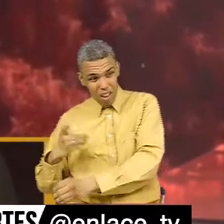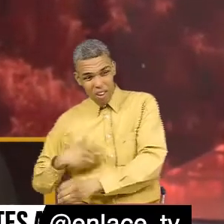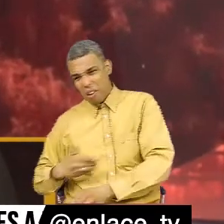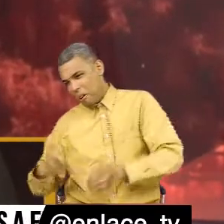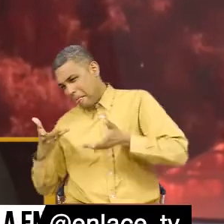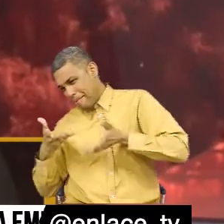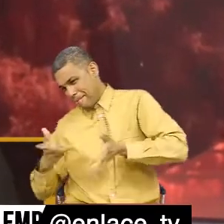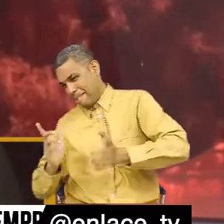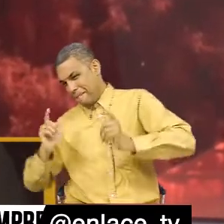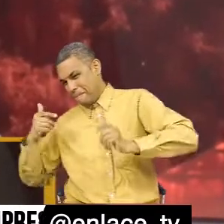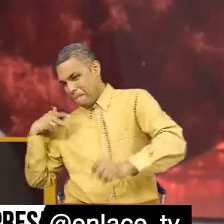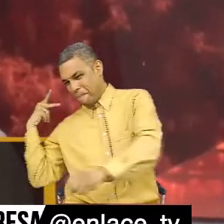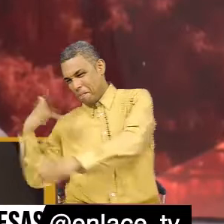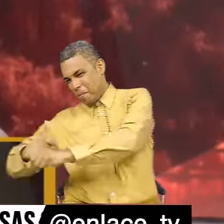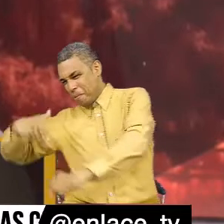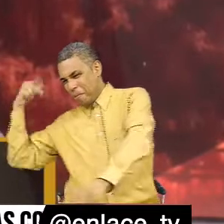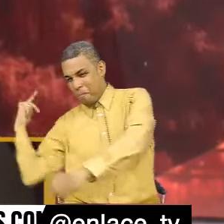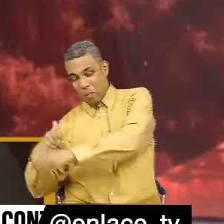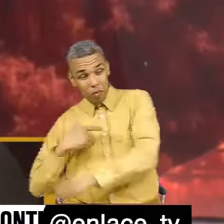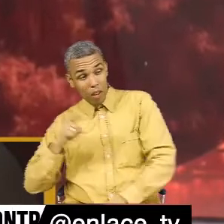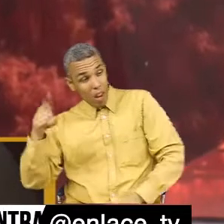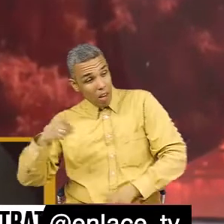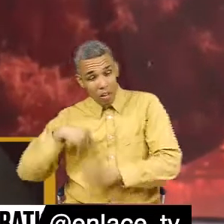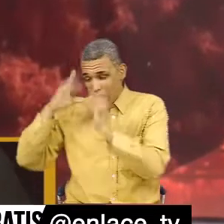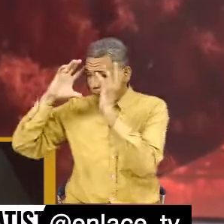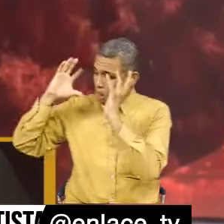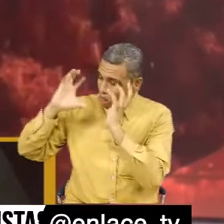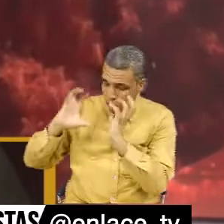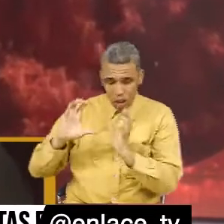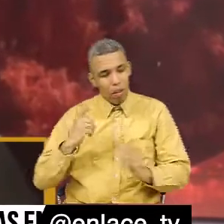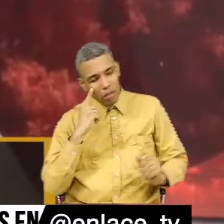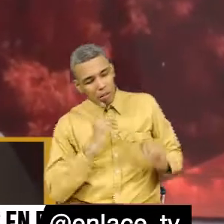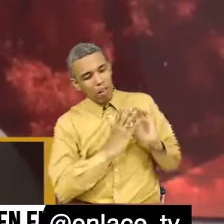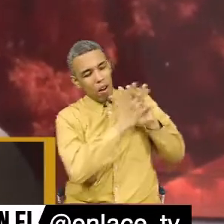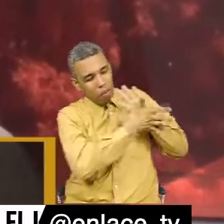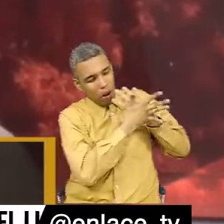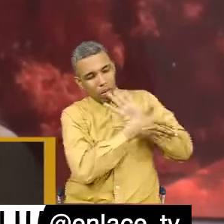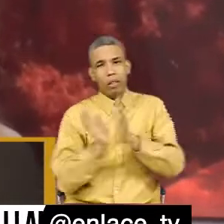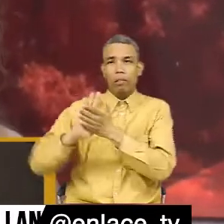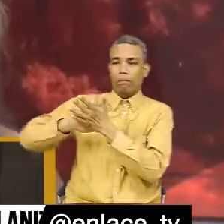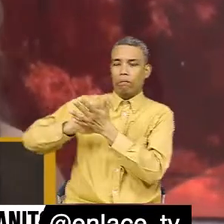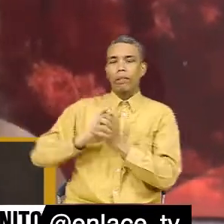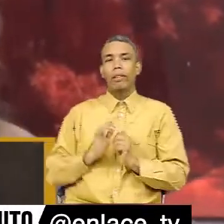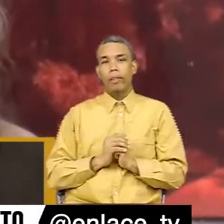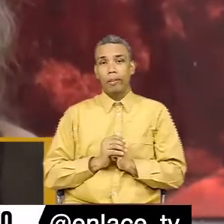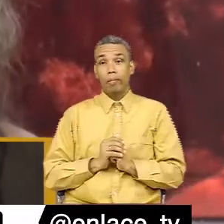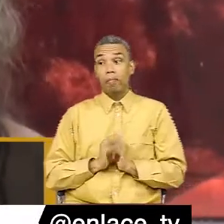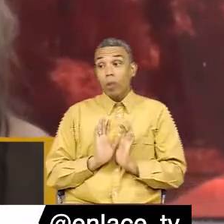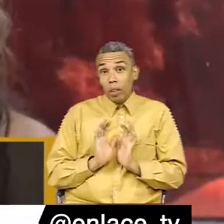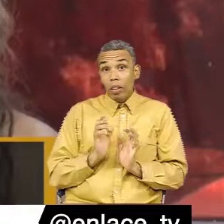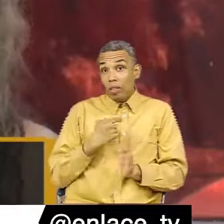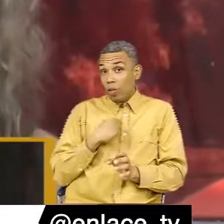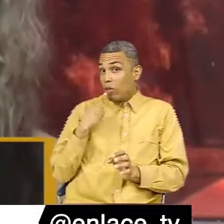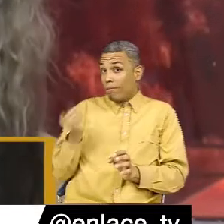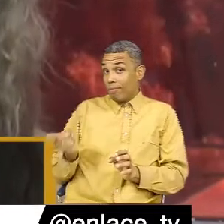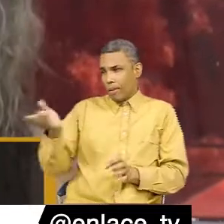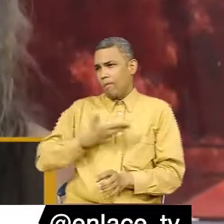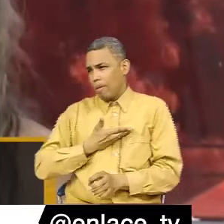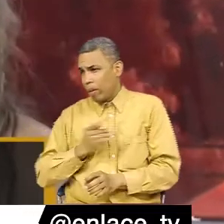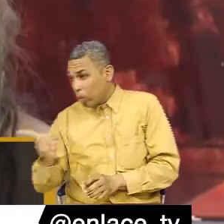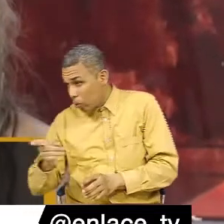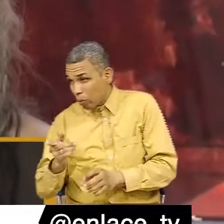compañeritos. Frente entonces a una primera atención que se le brinda a la madre de familia, le decimos que por favor nos deje por escrito y nos radique